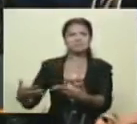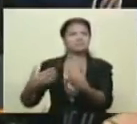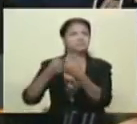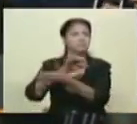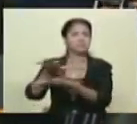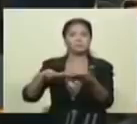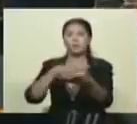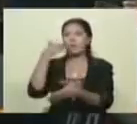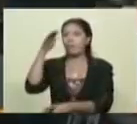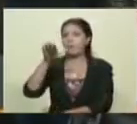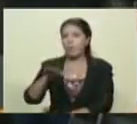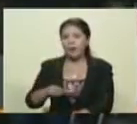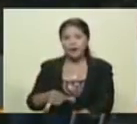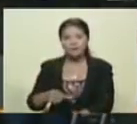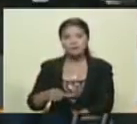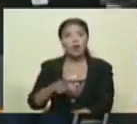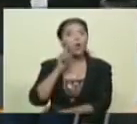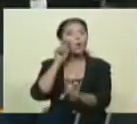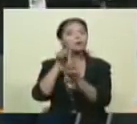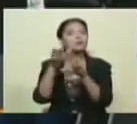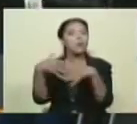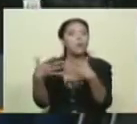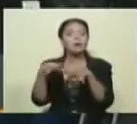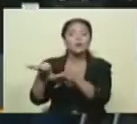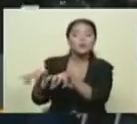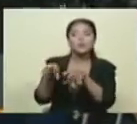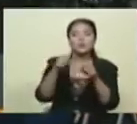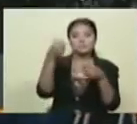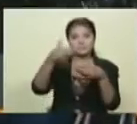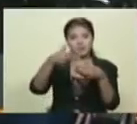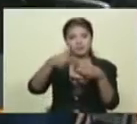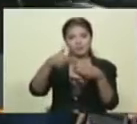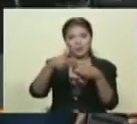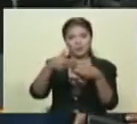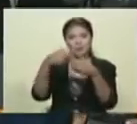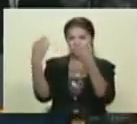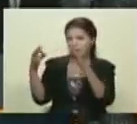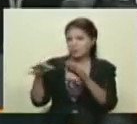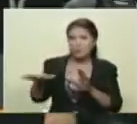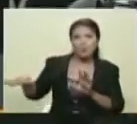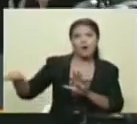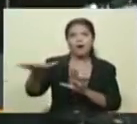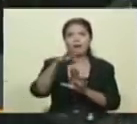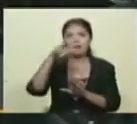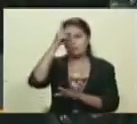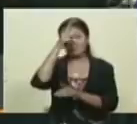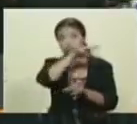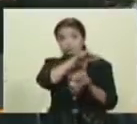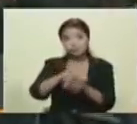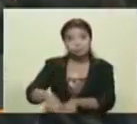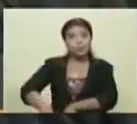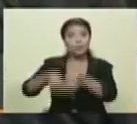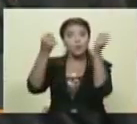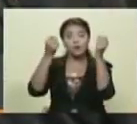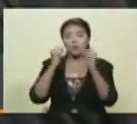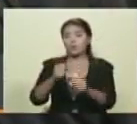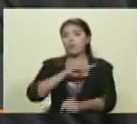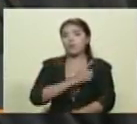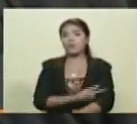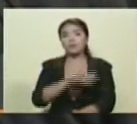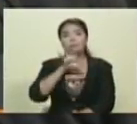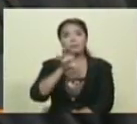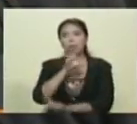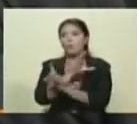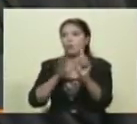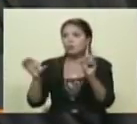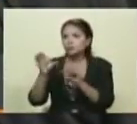la muerte. El objetivo, el petróleo de Irak, los recursos naturales de Irak, someter, destruir un poderoso país con una cultura